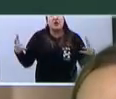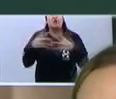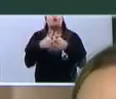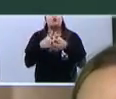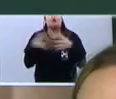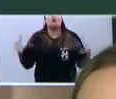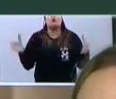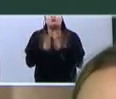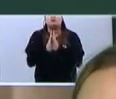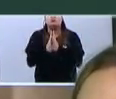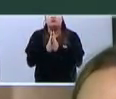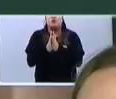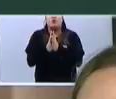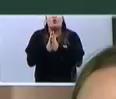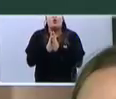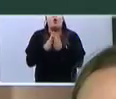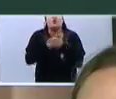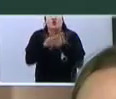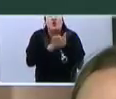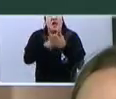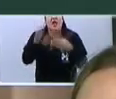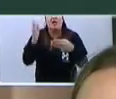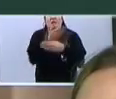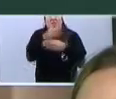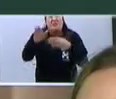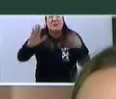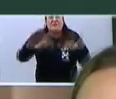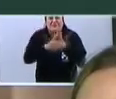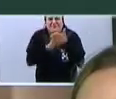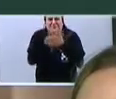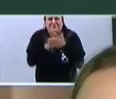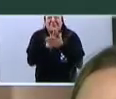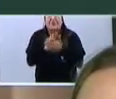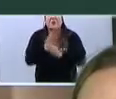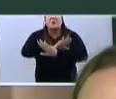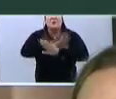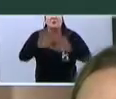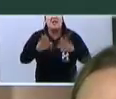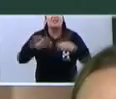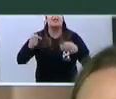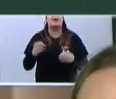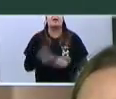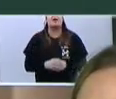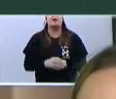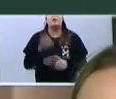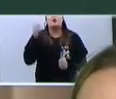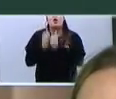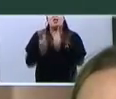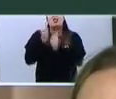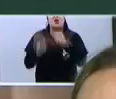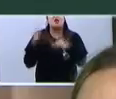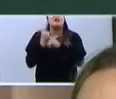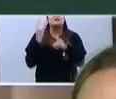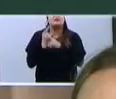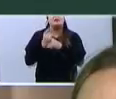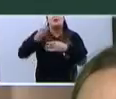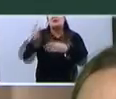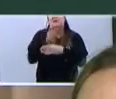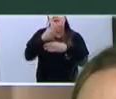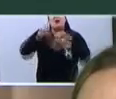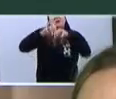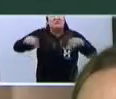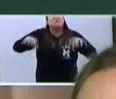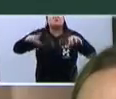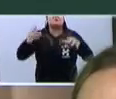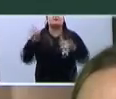seguridad jurídica. ¿A quién le vamos a dar seguridad jurídica? Si no la tenés vos, si no la tengo yo, si no la tiene